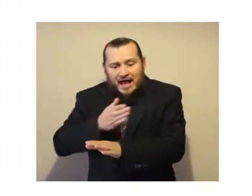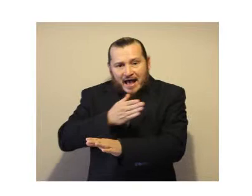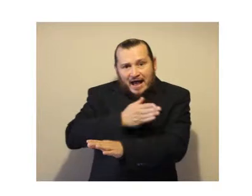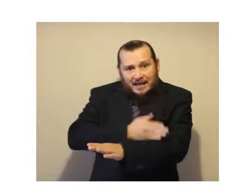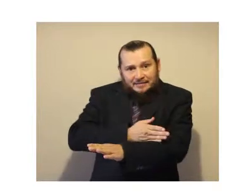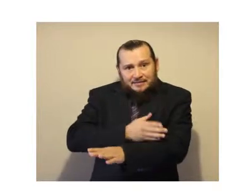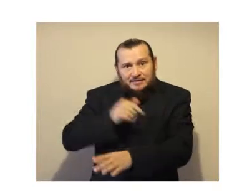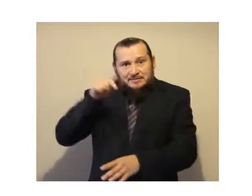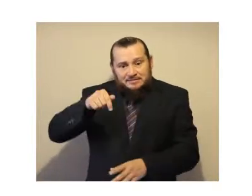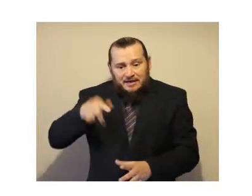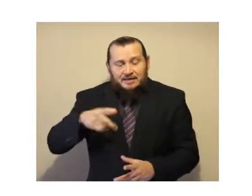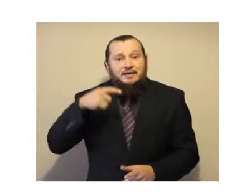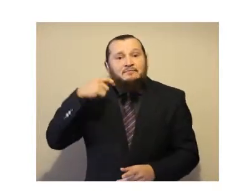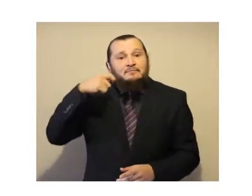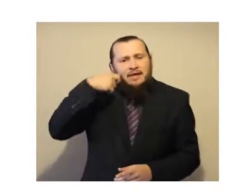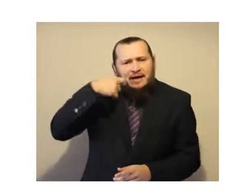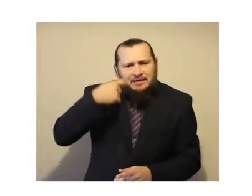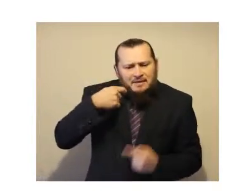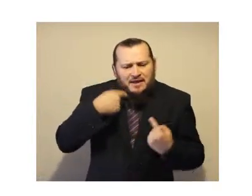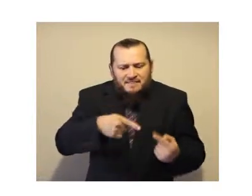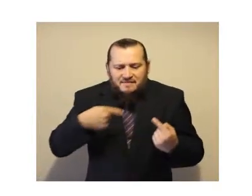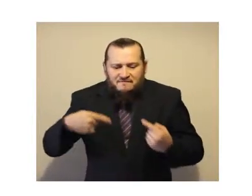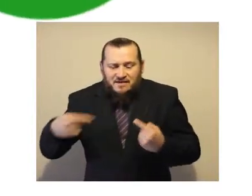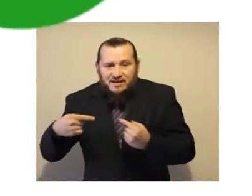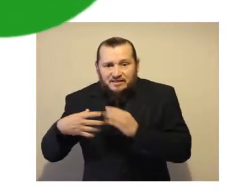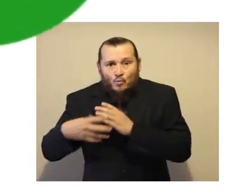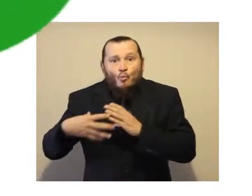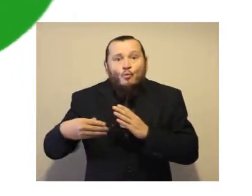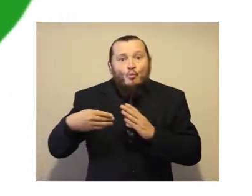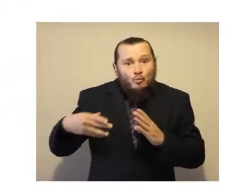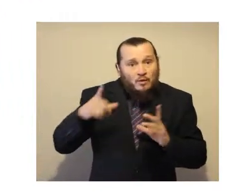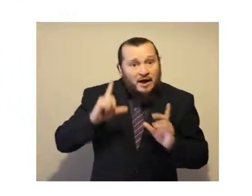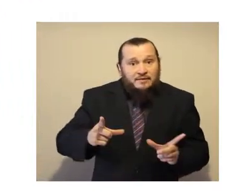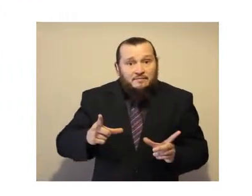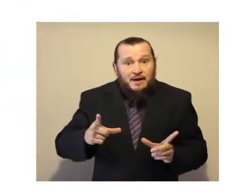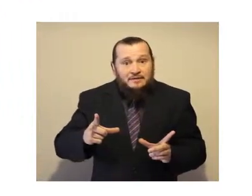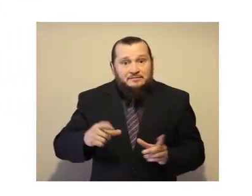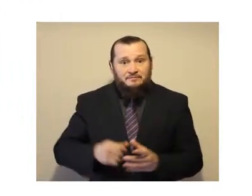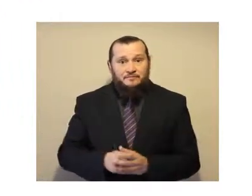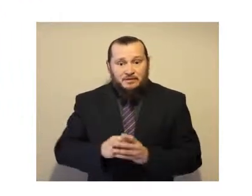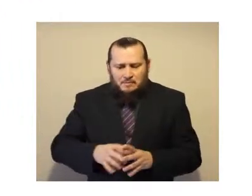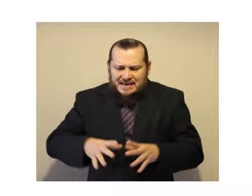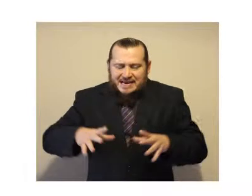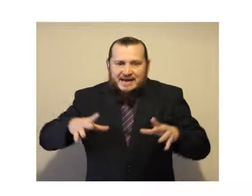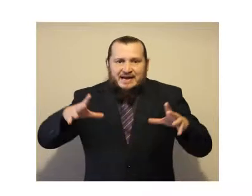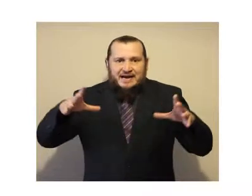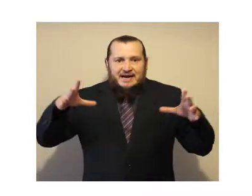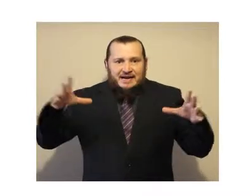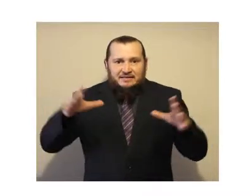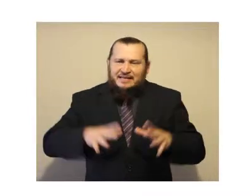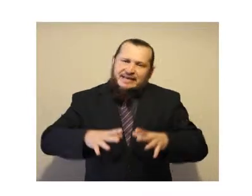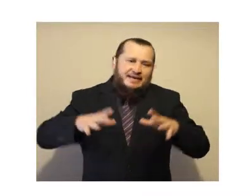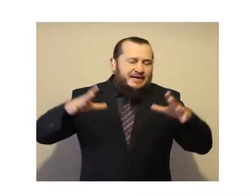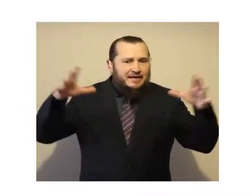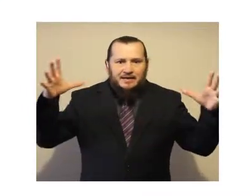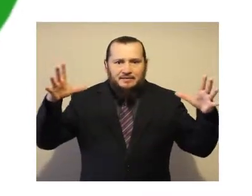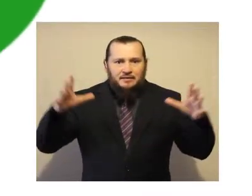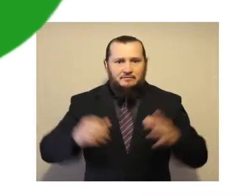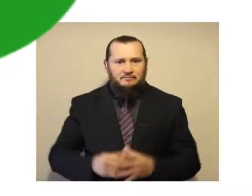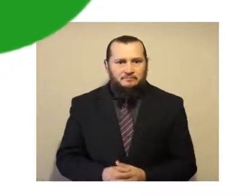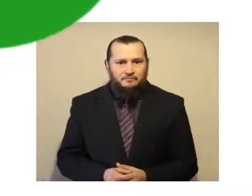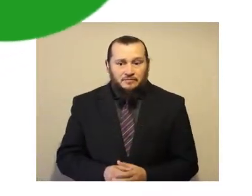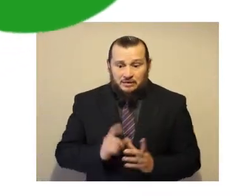Pleistoceno. Conforman una gran cantidad y diversidad de mamíferos fósiles, generalmente de gran tamaño,